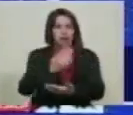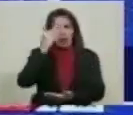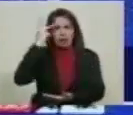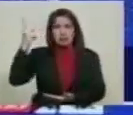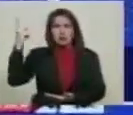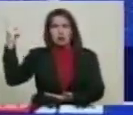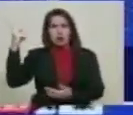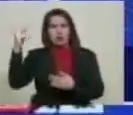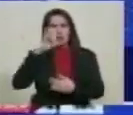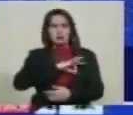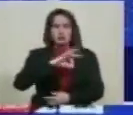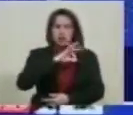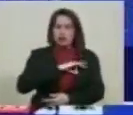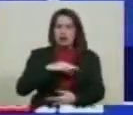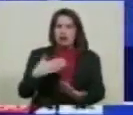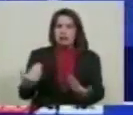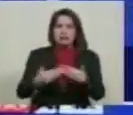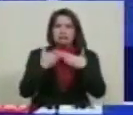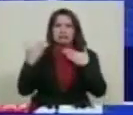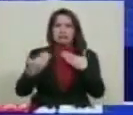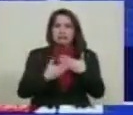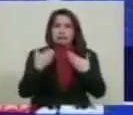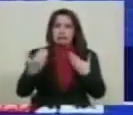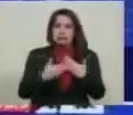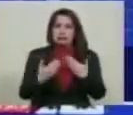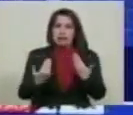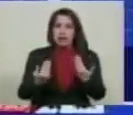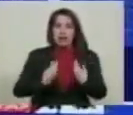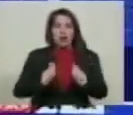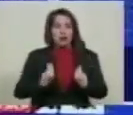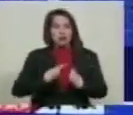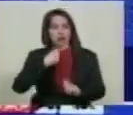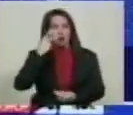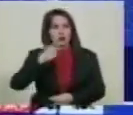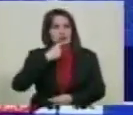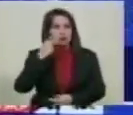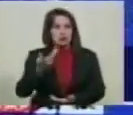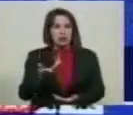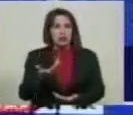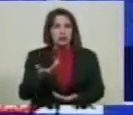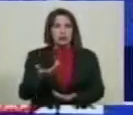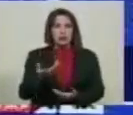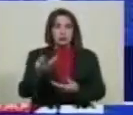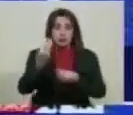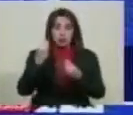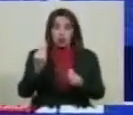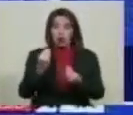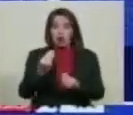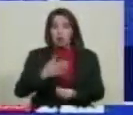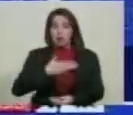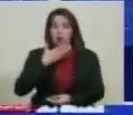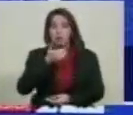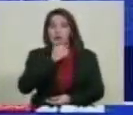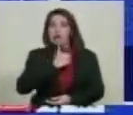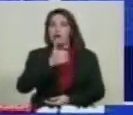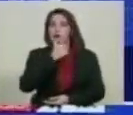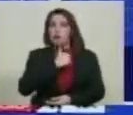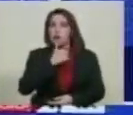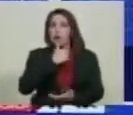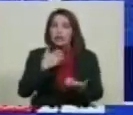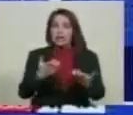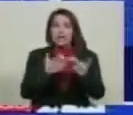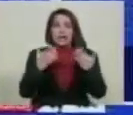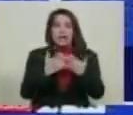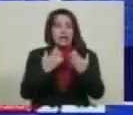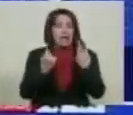social, a la vida política? ¿Cómo podemos soportar una guerra criminal en el